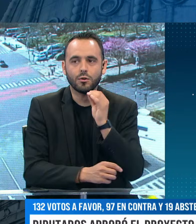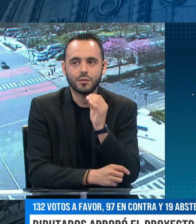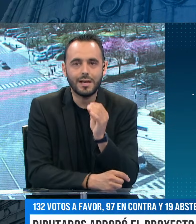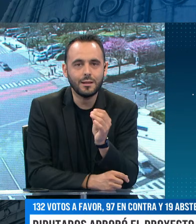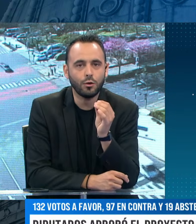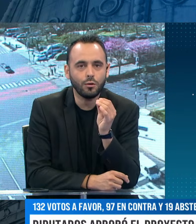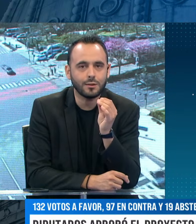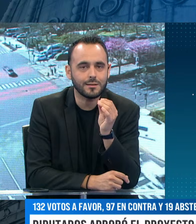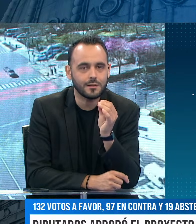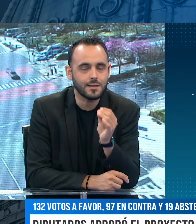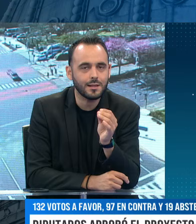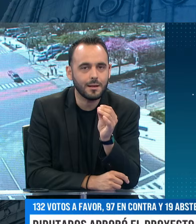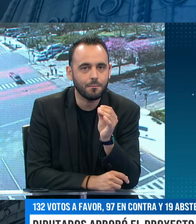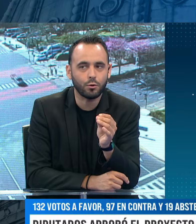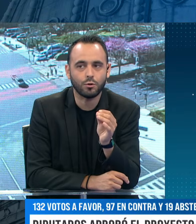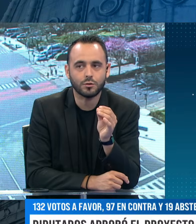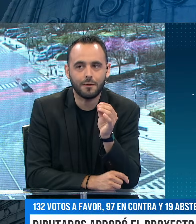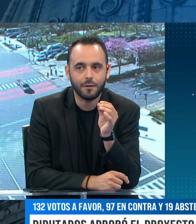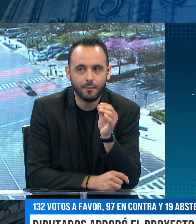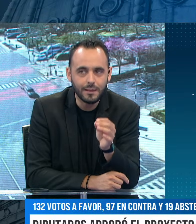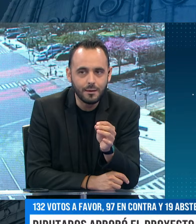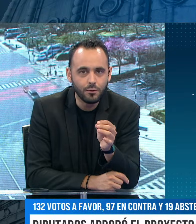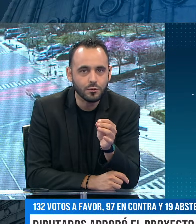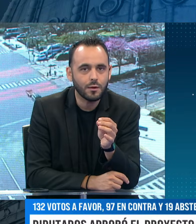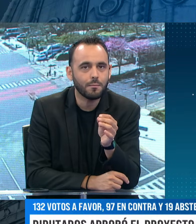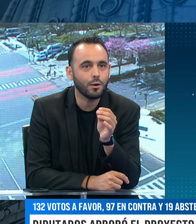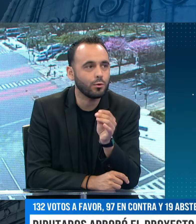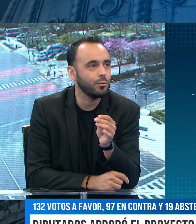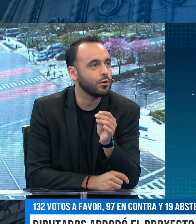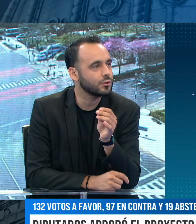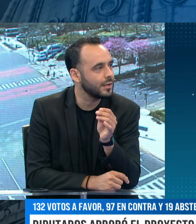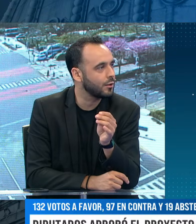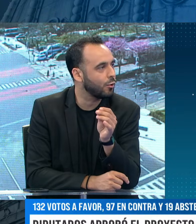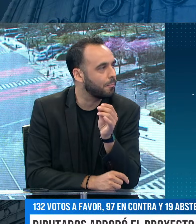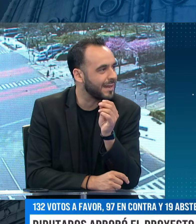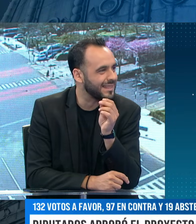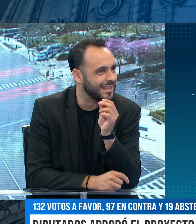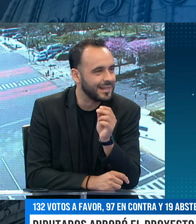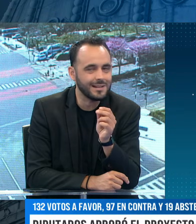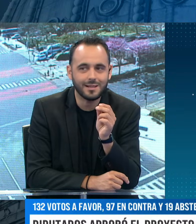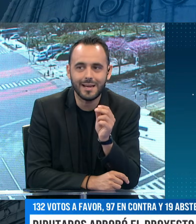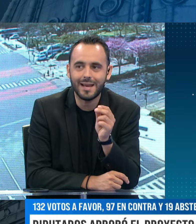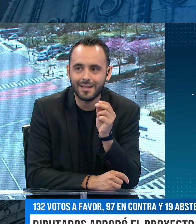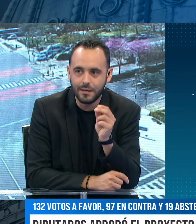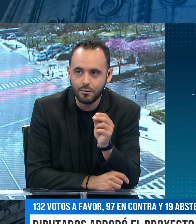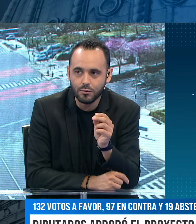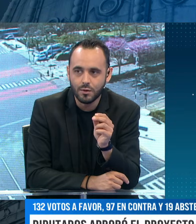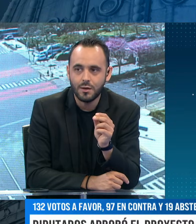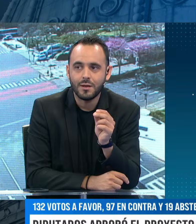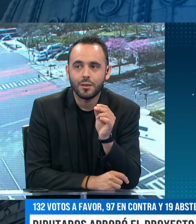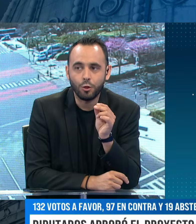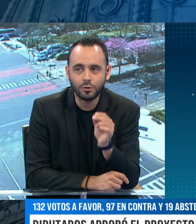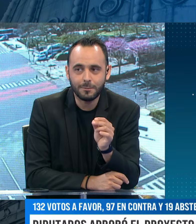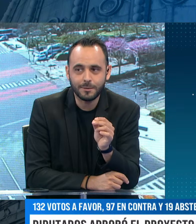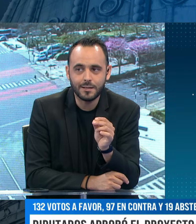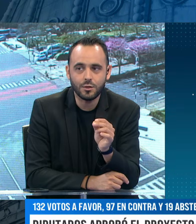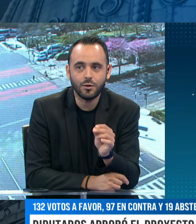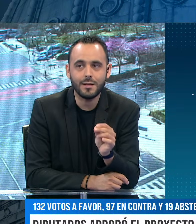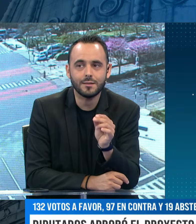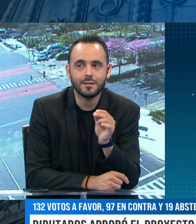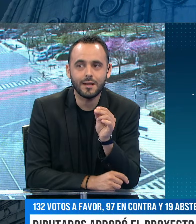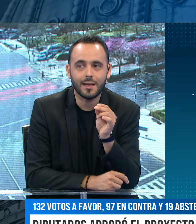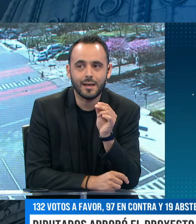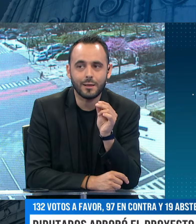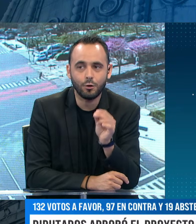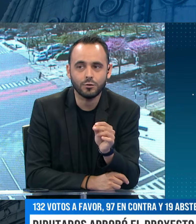tuvo 117 votos afirmativos, pero tuvo 123 negativos. 2